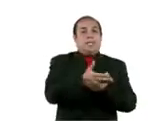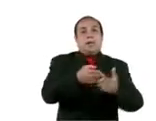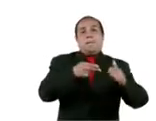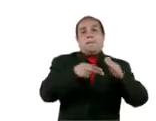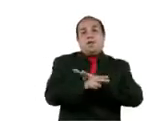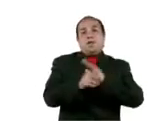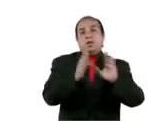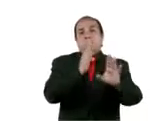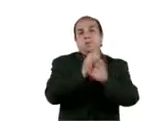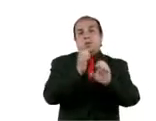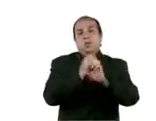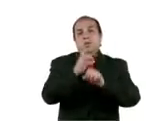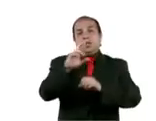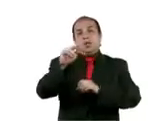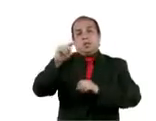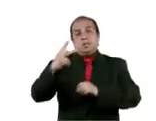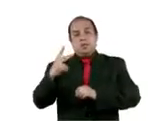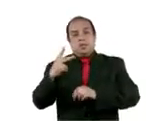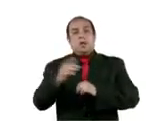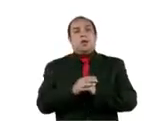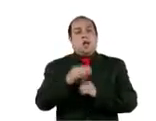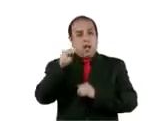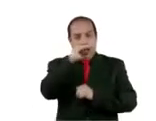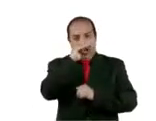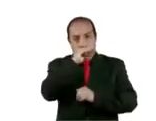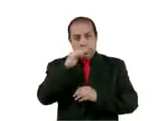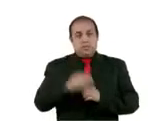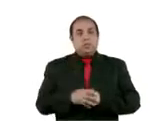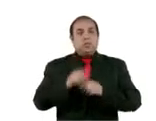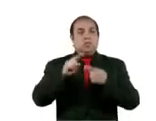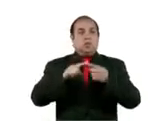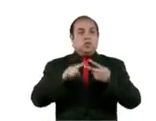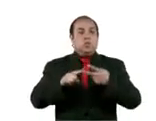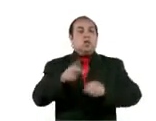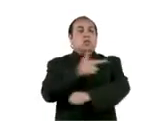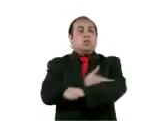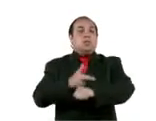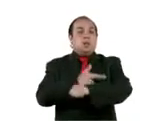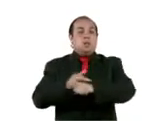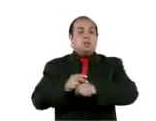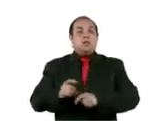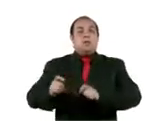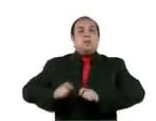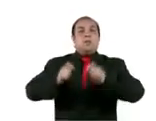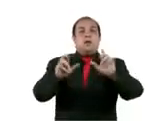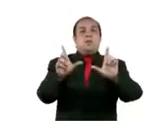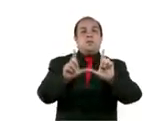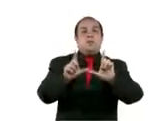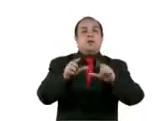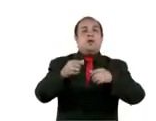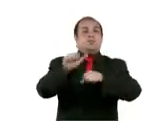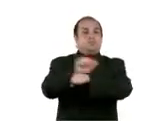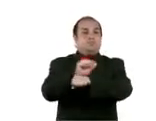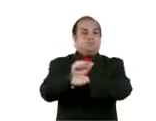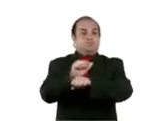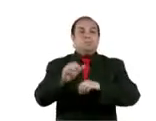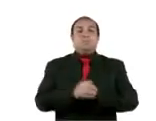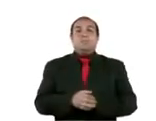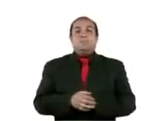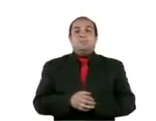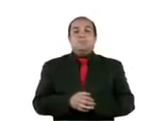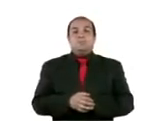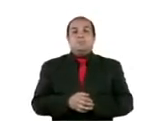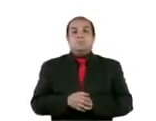RTP, el trámite para la obtención de placas vehiculares para personas con discapacidad, trámite de balizamiento afuera de